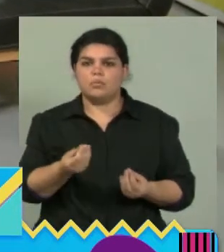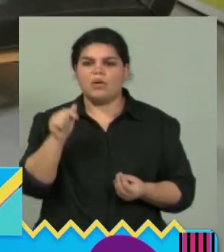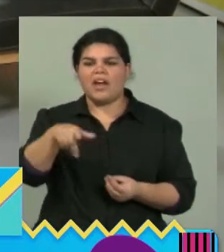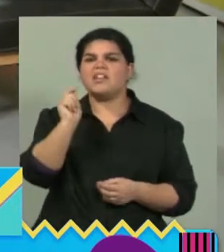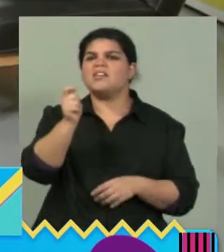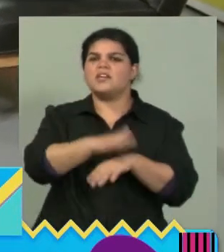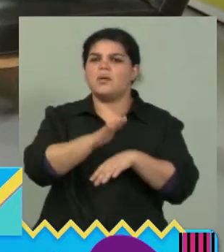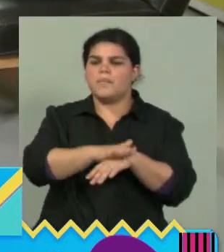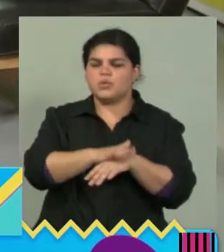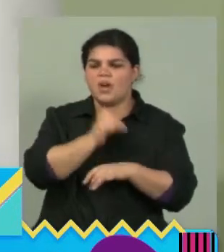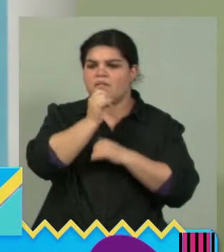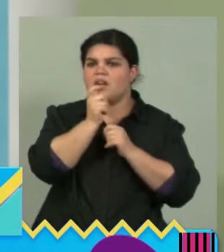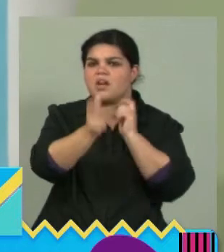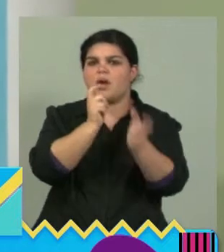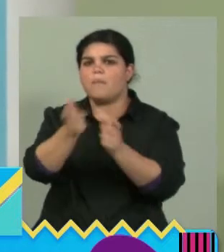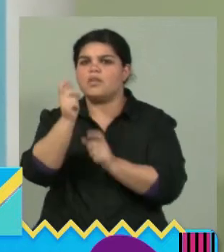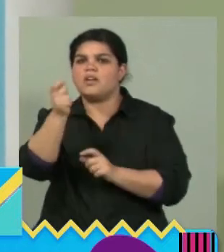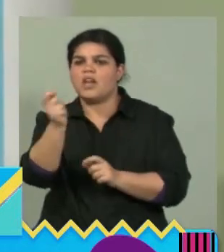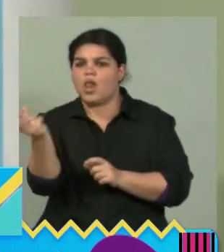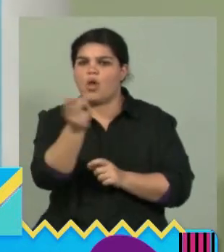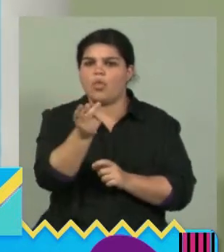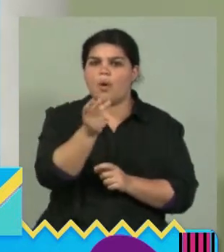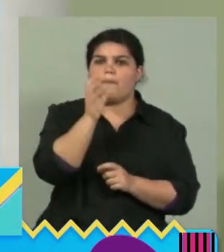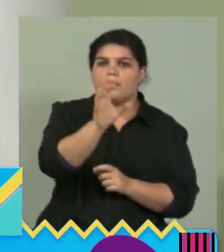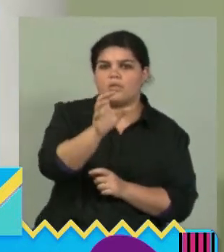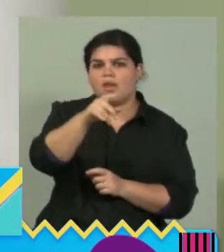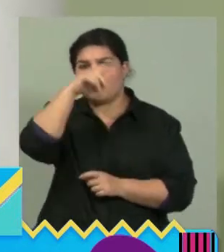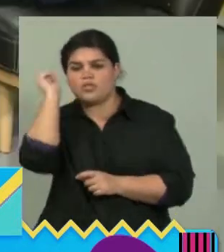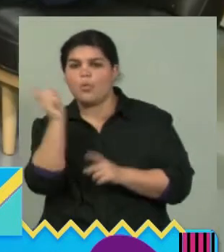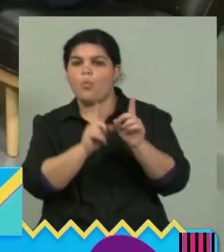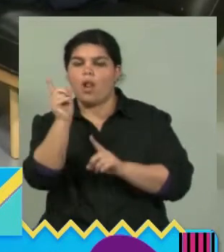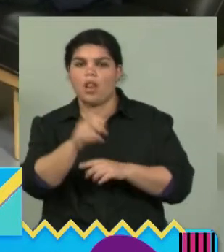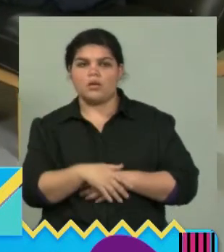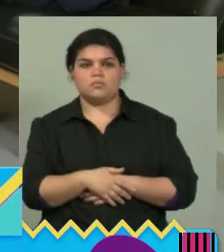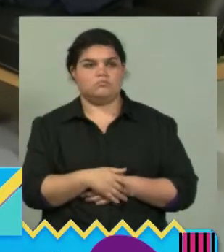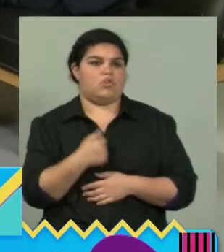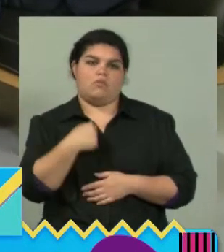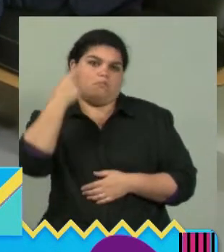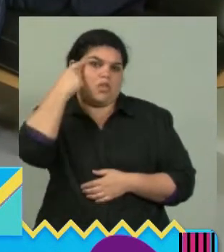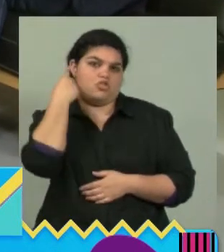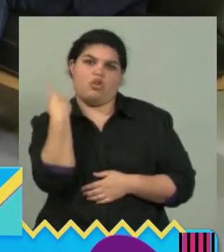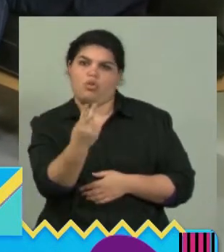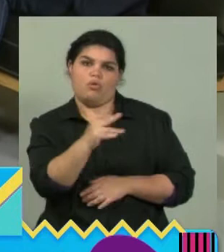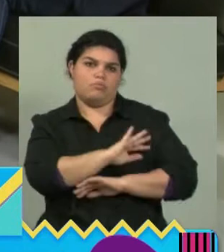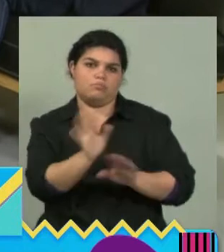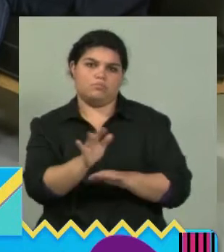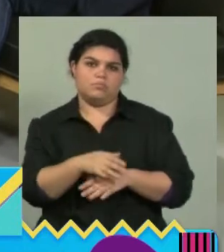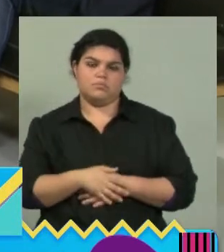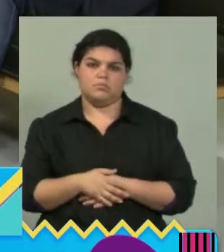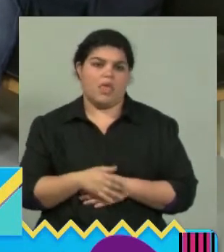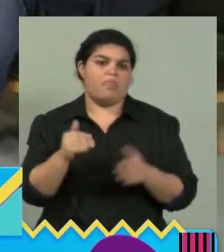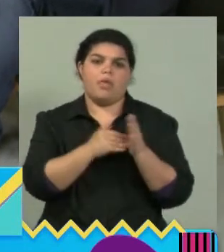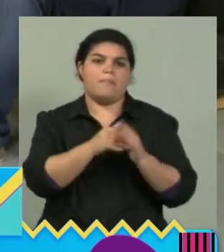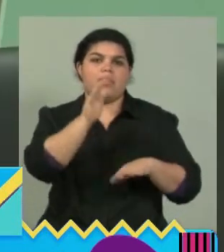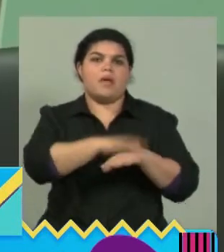provincia, el Estado provincial o el Estado nacional o en su conjunto? En su conjunto, creo yo, en función de las competencias. ¿Por qué? Porque para